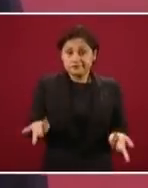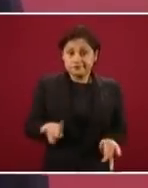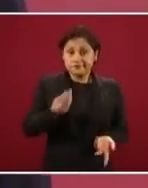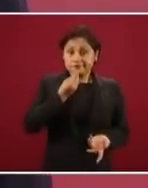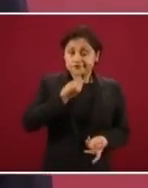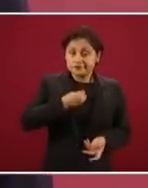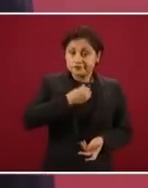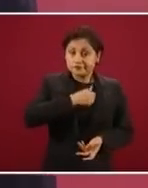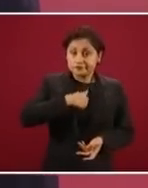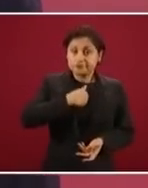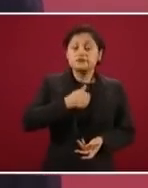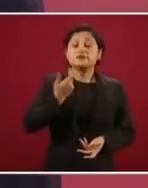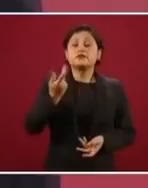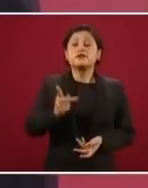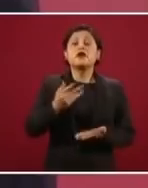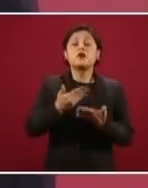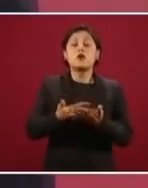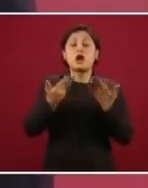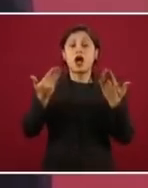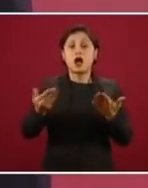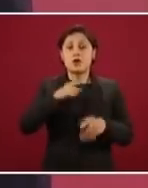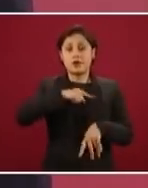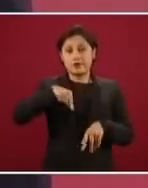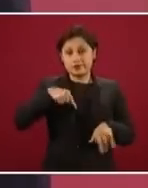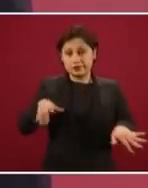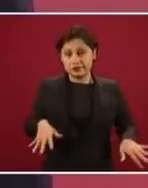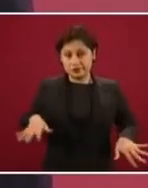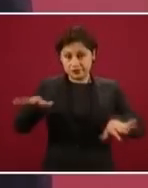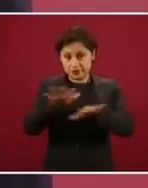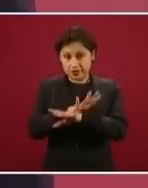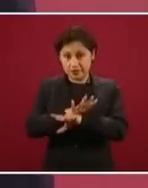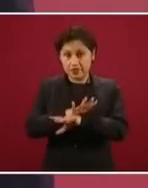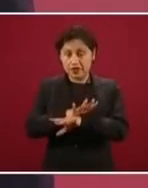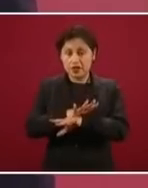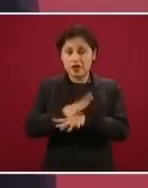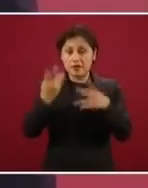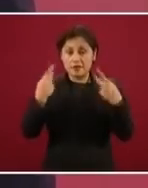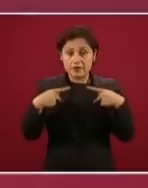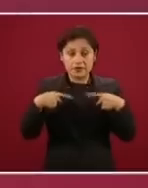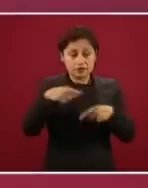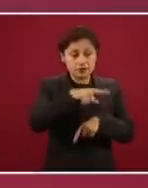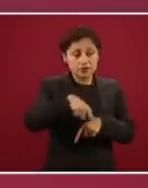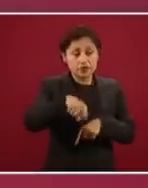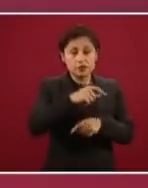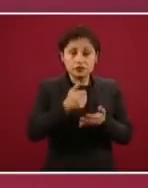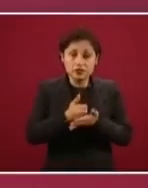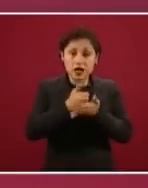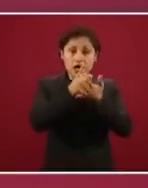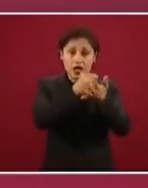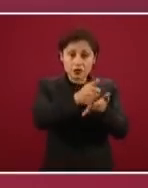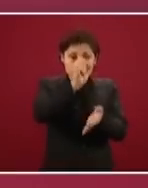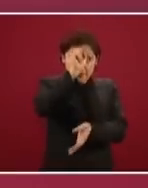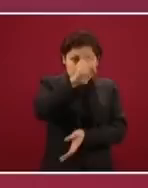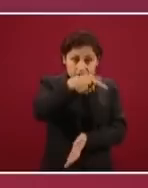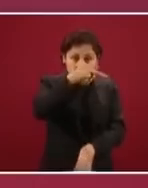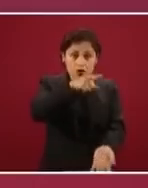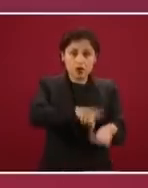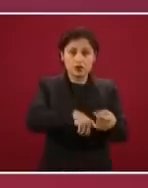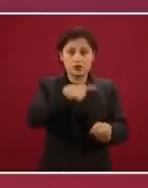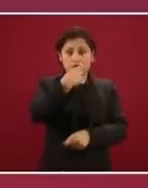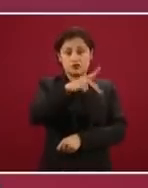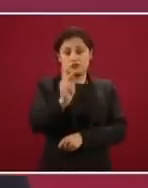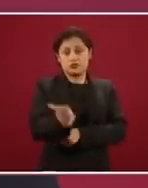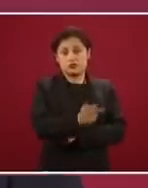y estamos ayudando a la gente en sus pueblos por eso